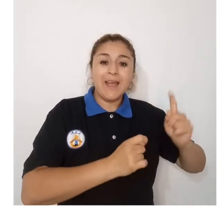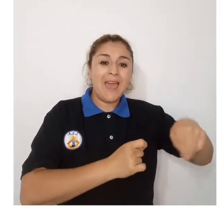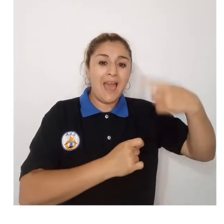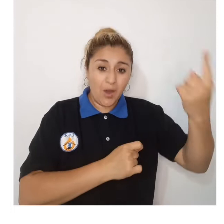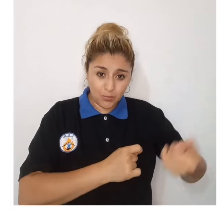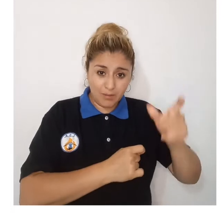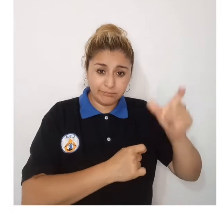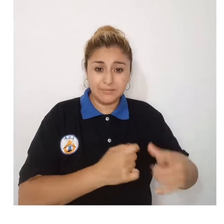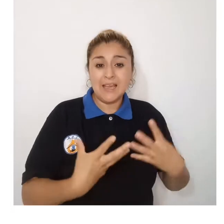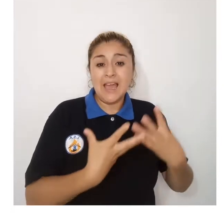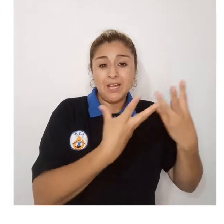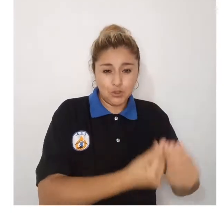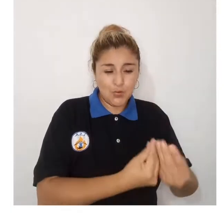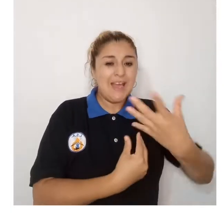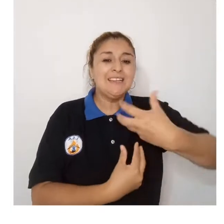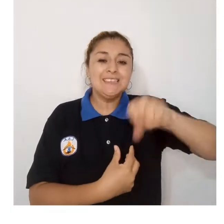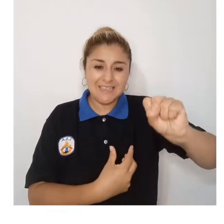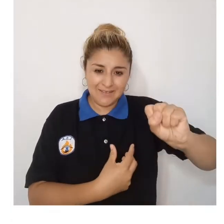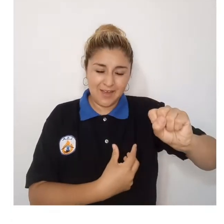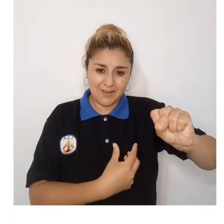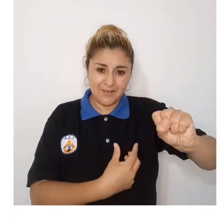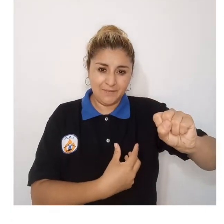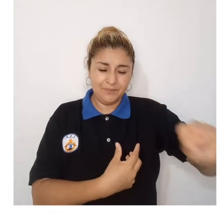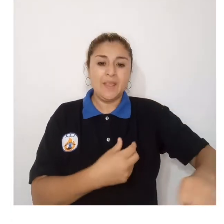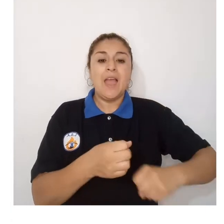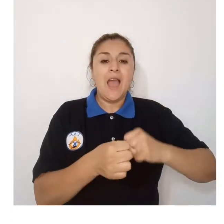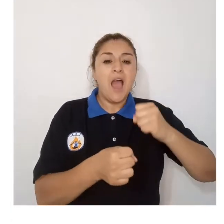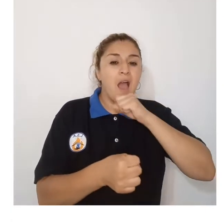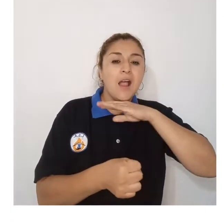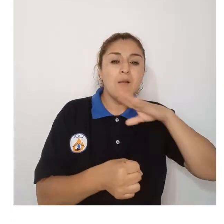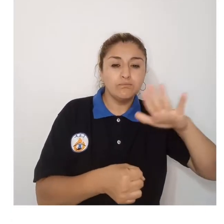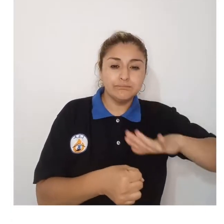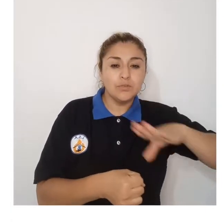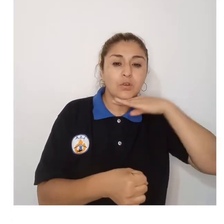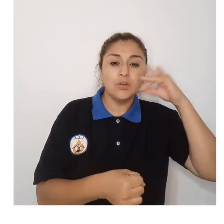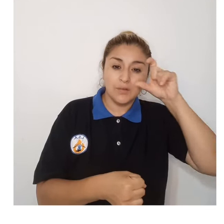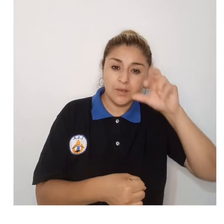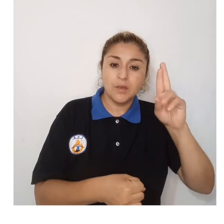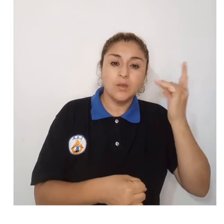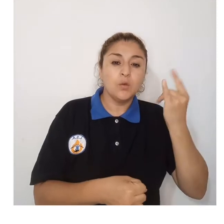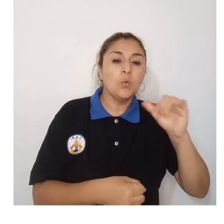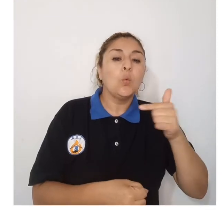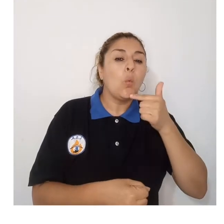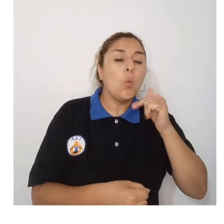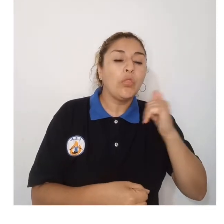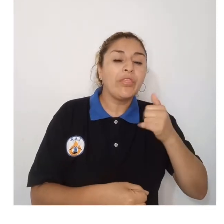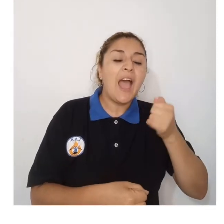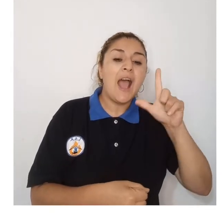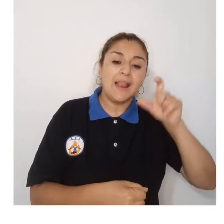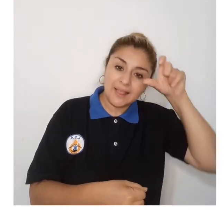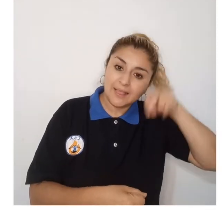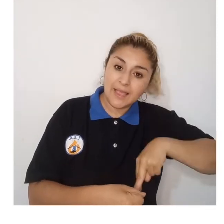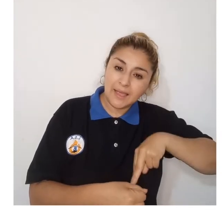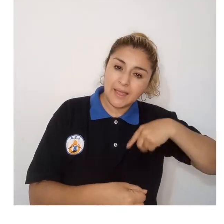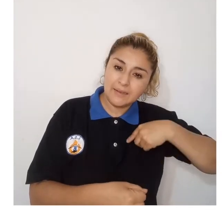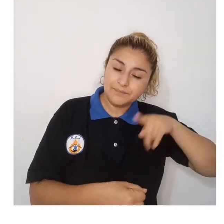a jerusalén o también llevar de ahí un donativo a donde a jerusalén y si fuera el propio que yo también vaya irán conmigo para lo